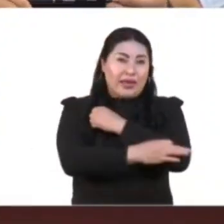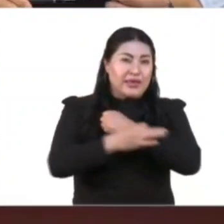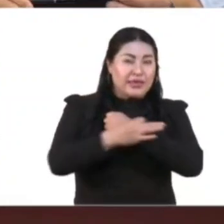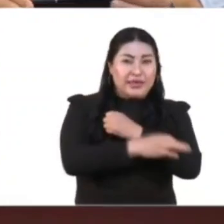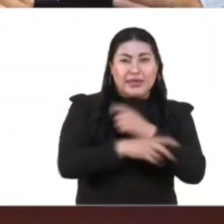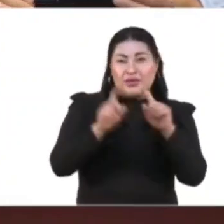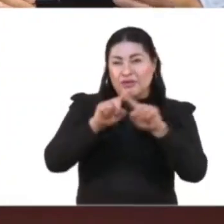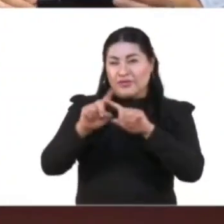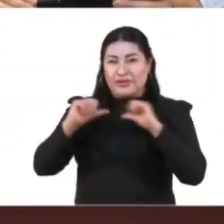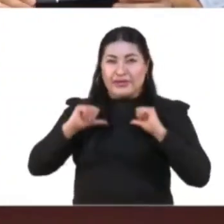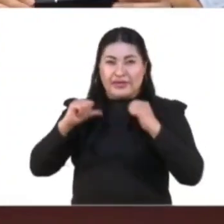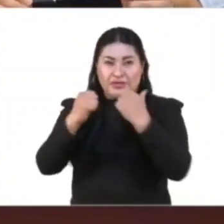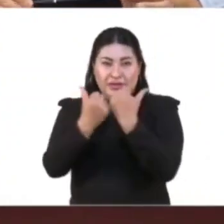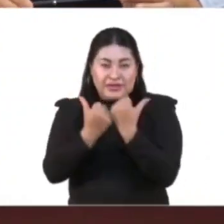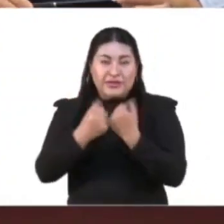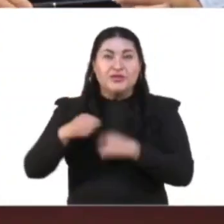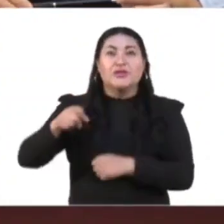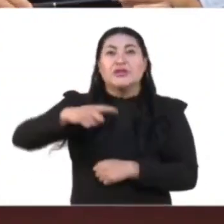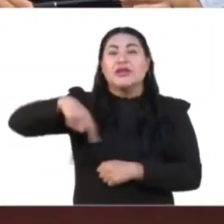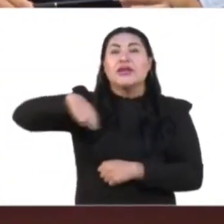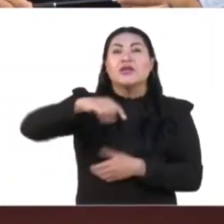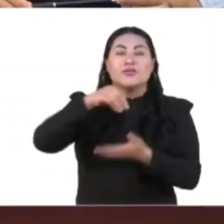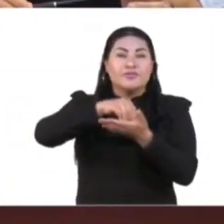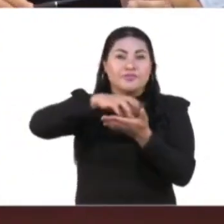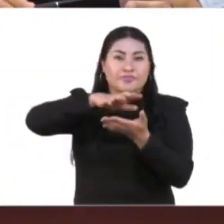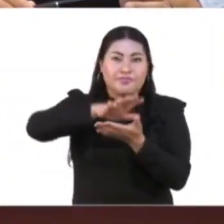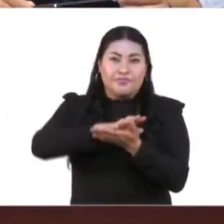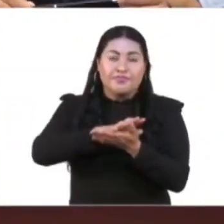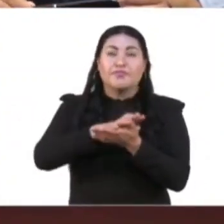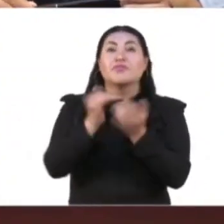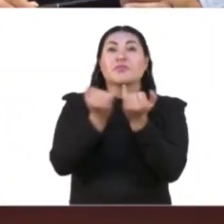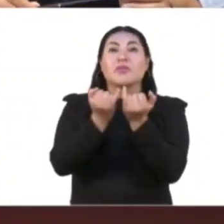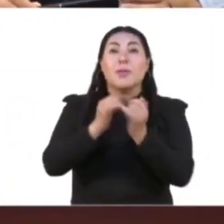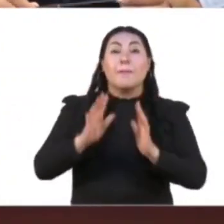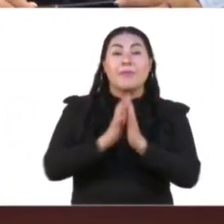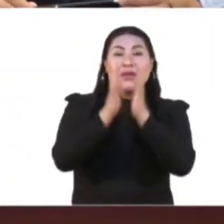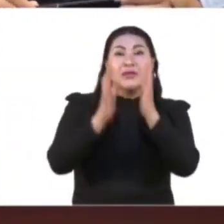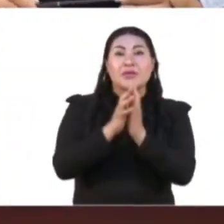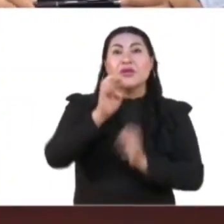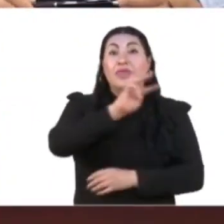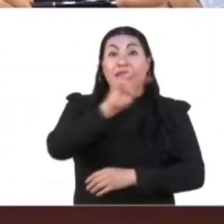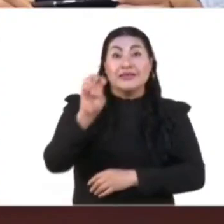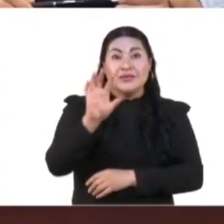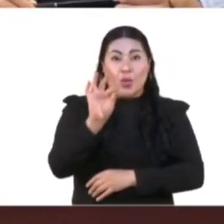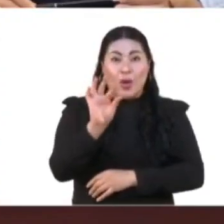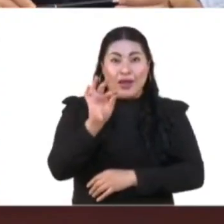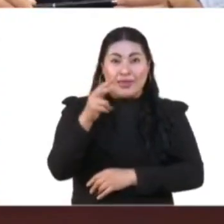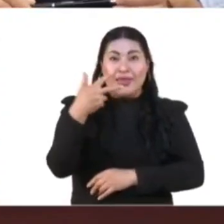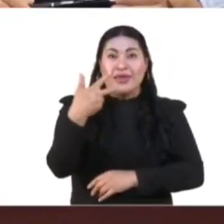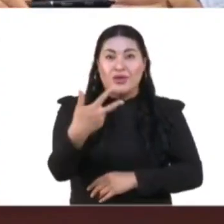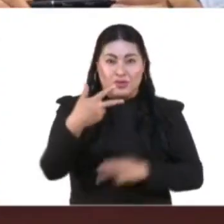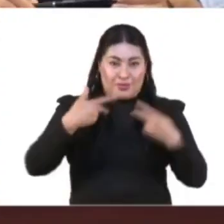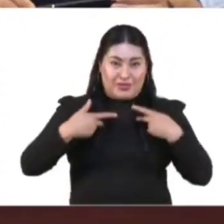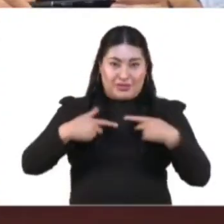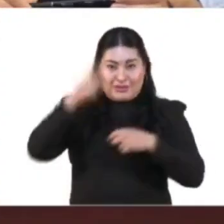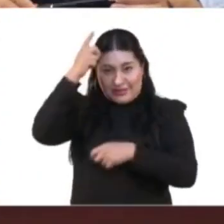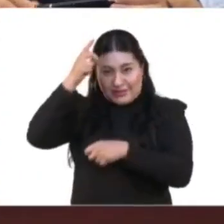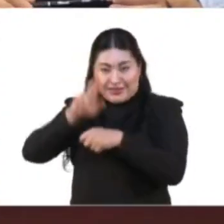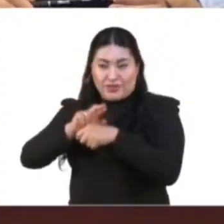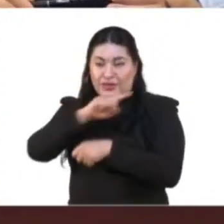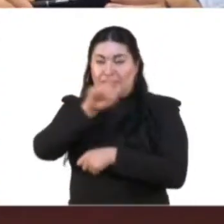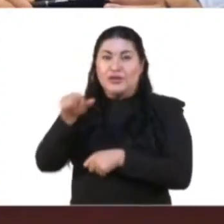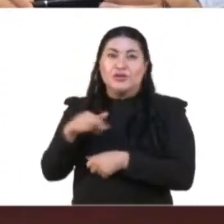sociedades y asociaciones técnicas, se registraron y participaron 348 directores responsables de